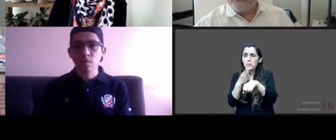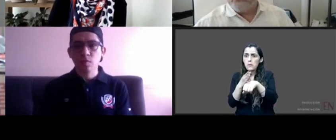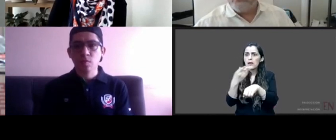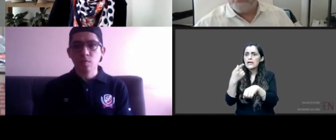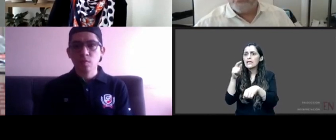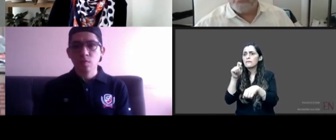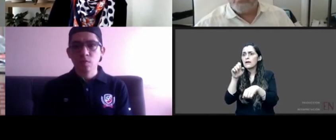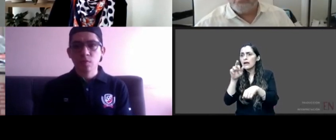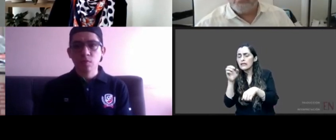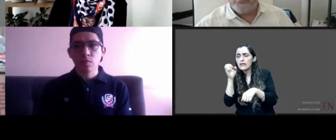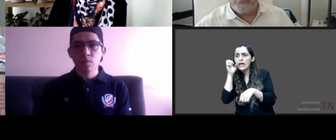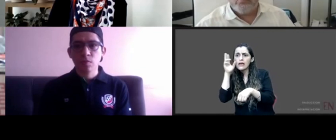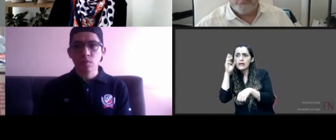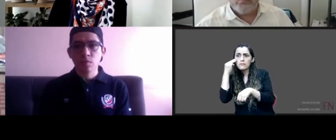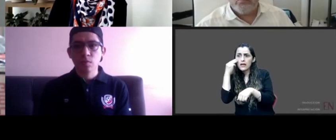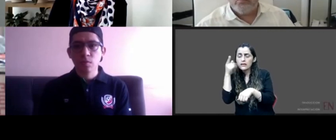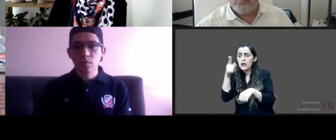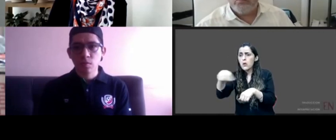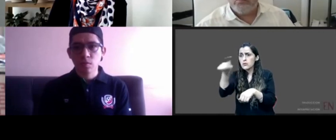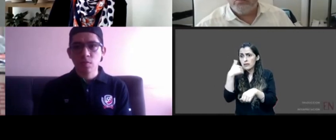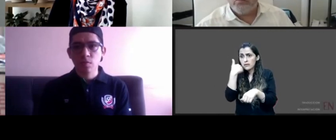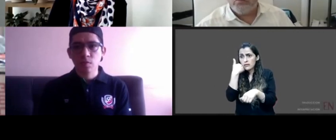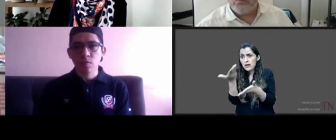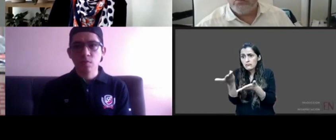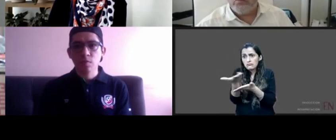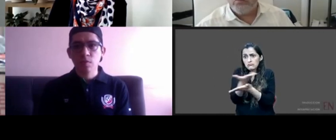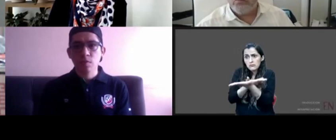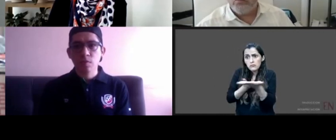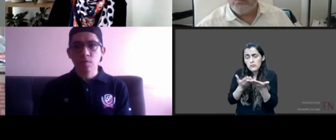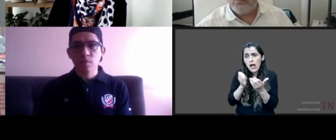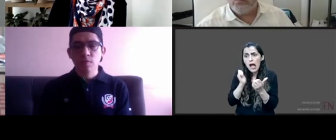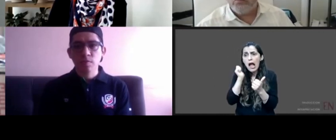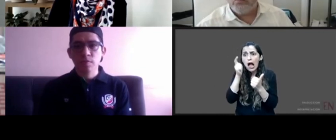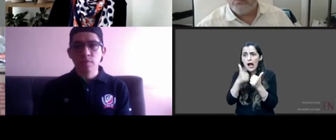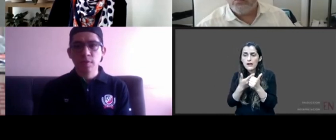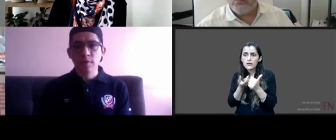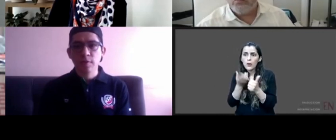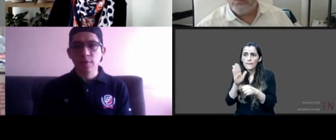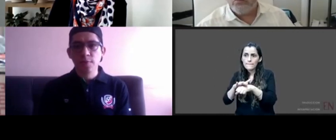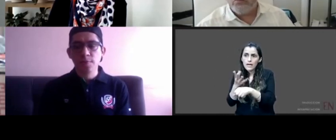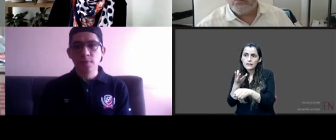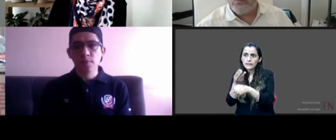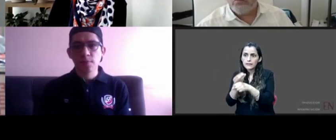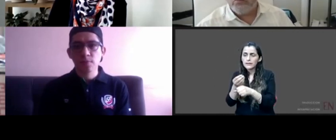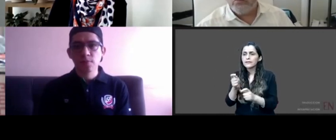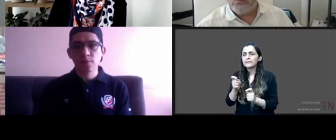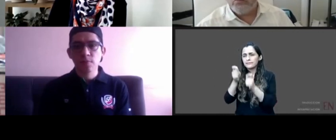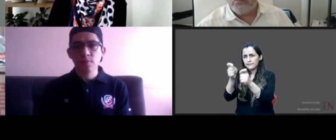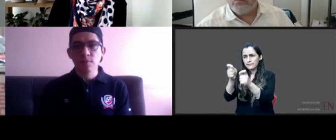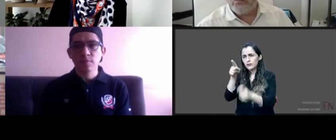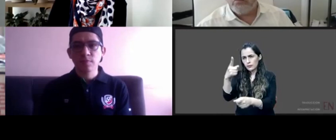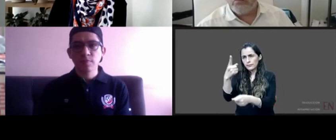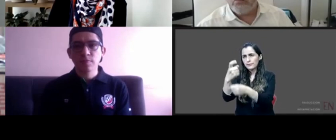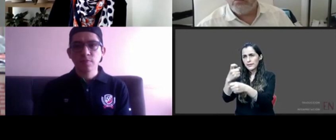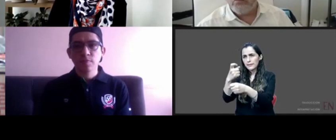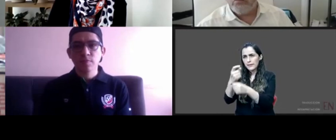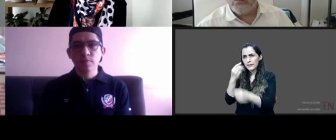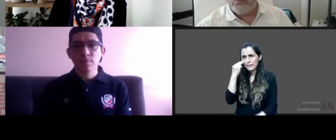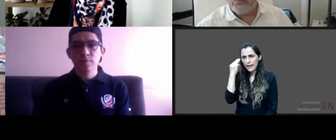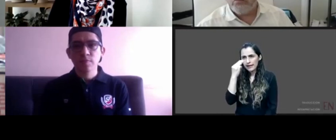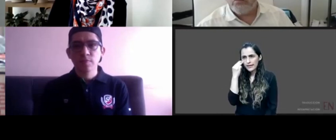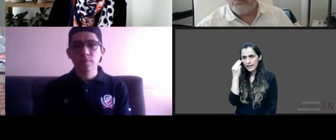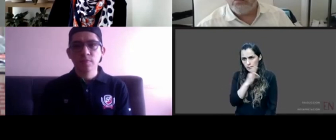quedado pendiente por comentar, y vamos a mover un poco el orden también. ¿Qué te parece, Marina, si nos comentas en esta segunda